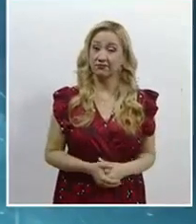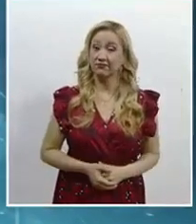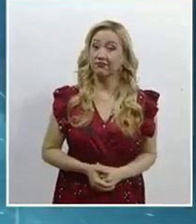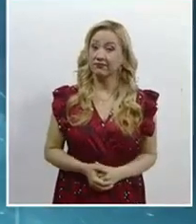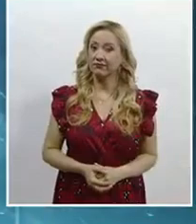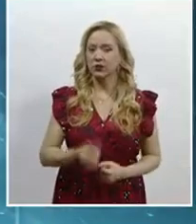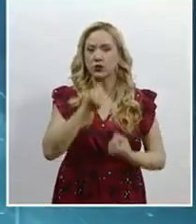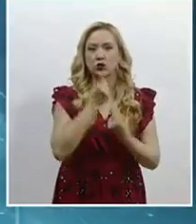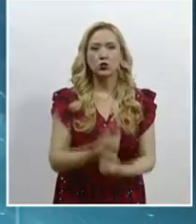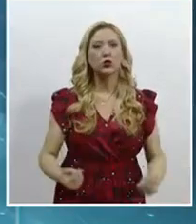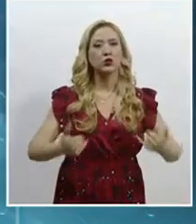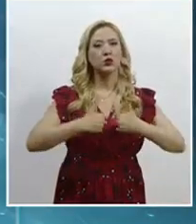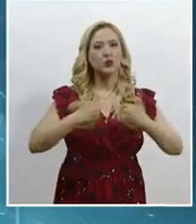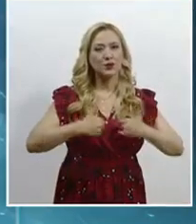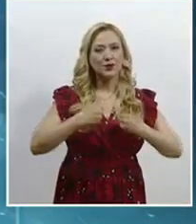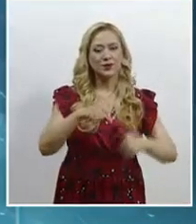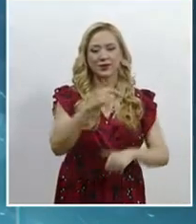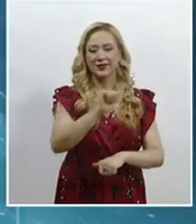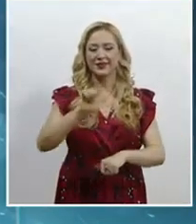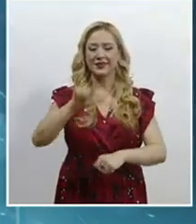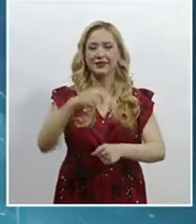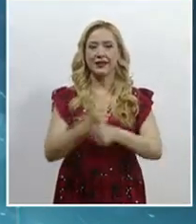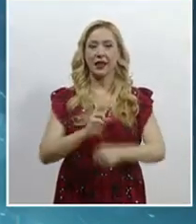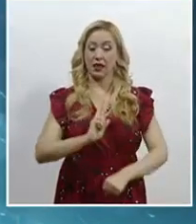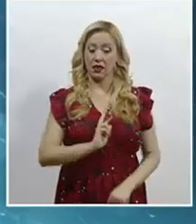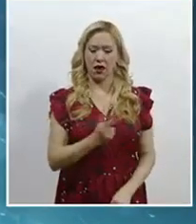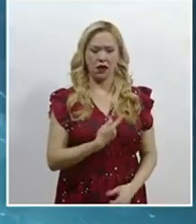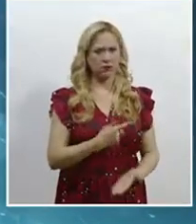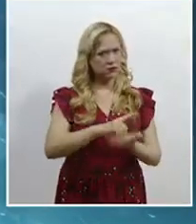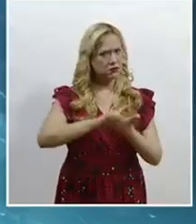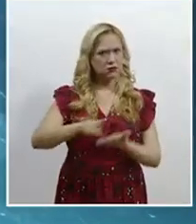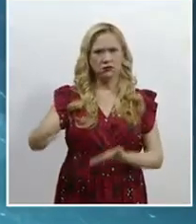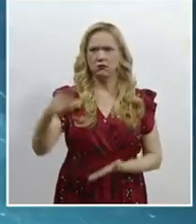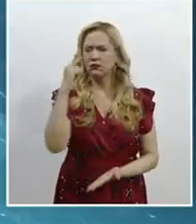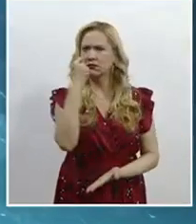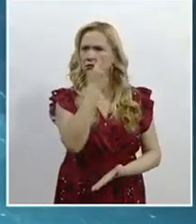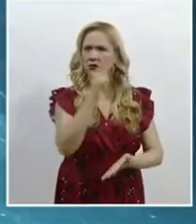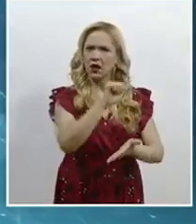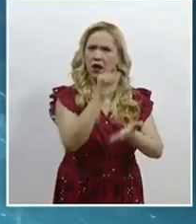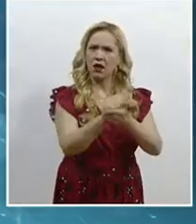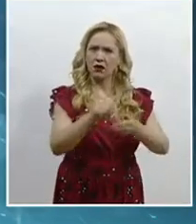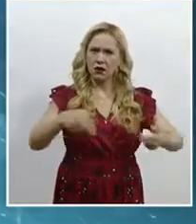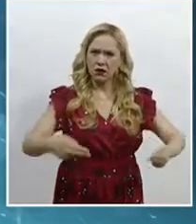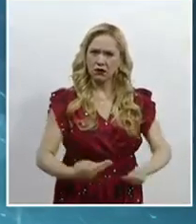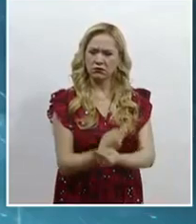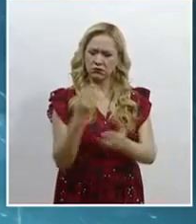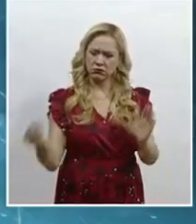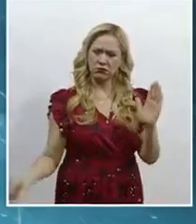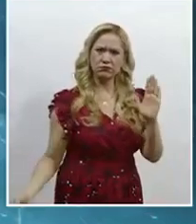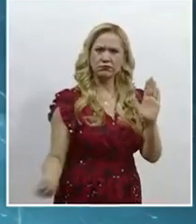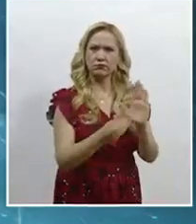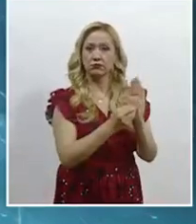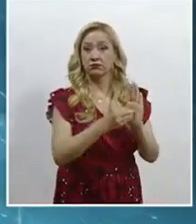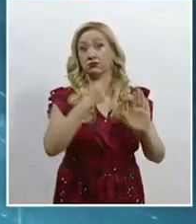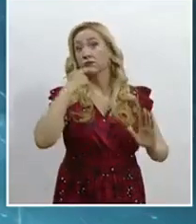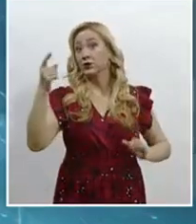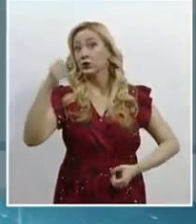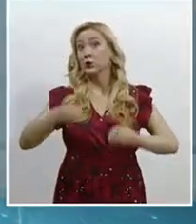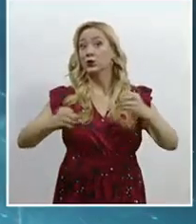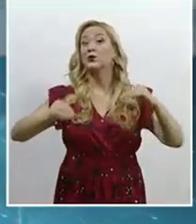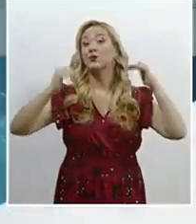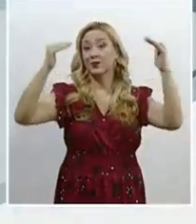Infancia y adolescencia trans tienen derecho al cambio de identidad autopercibida en acta de nacimiento, establece criterio de la